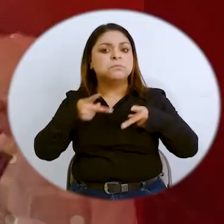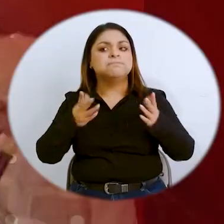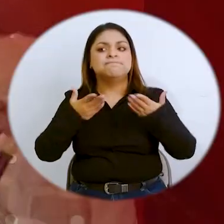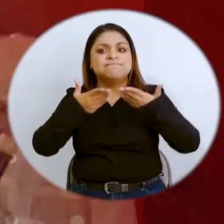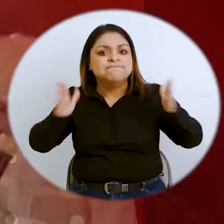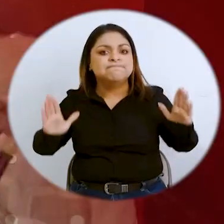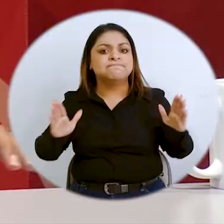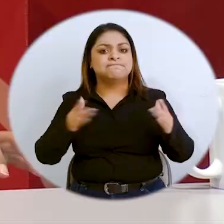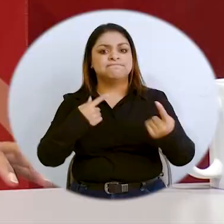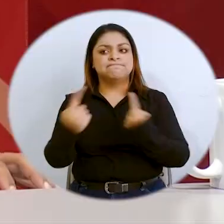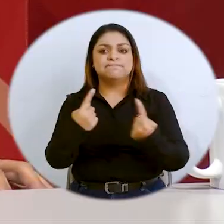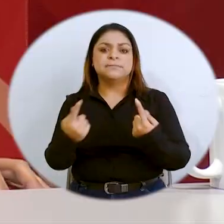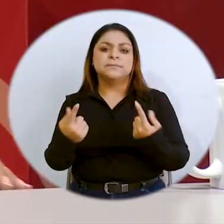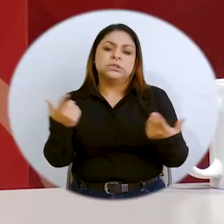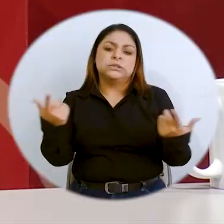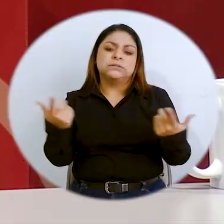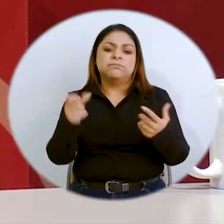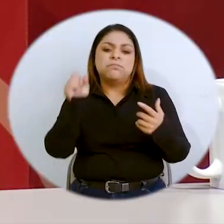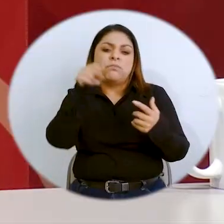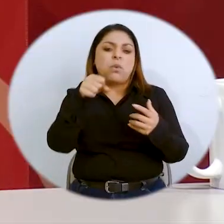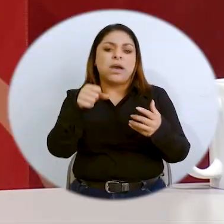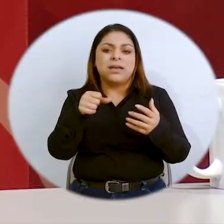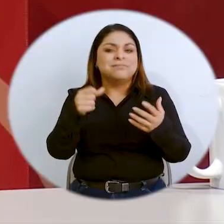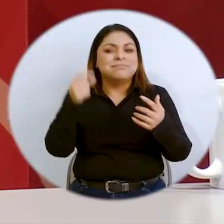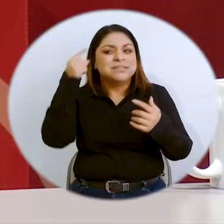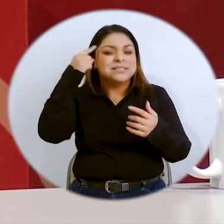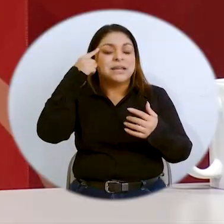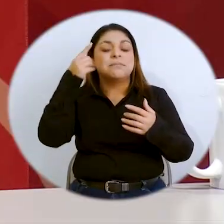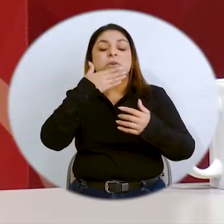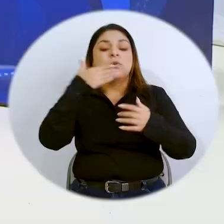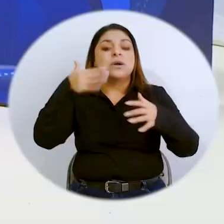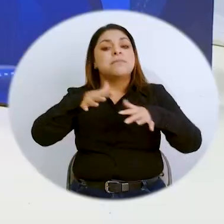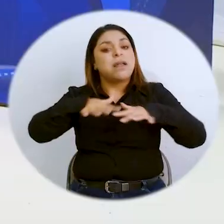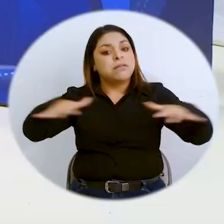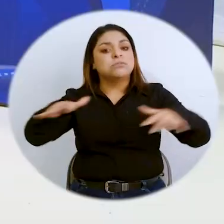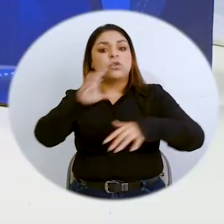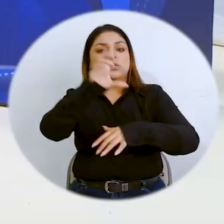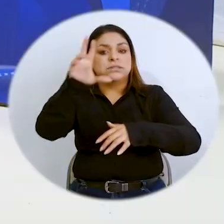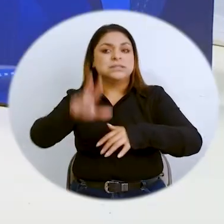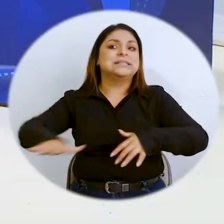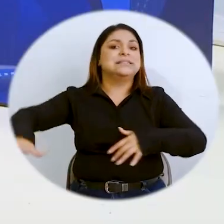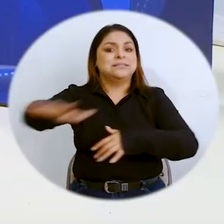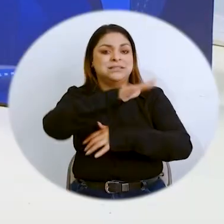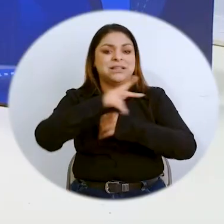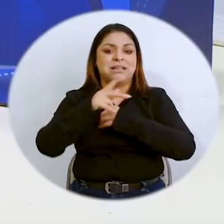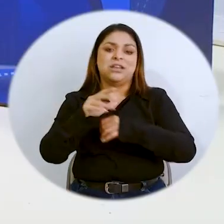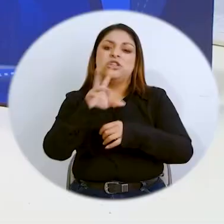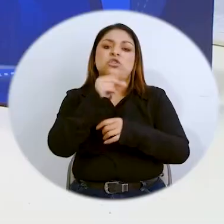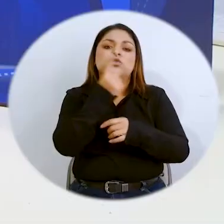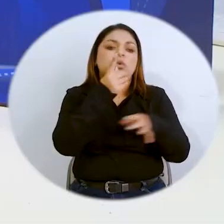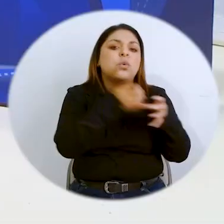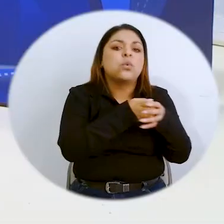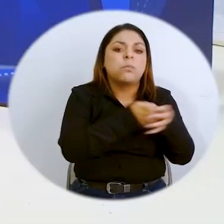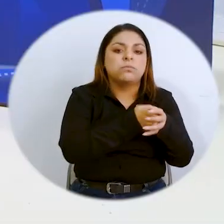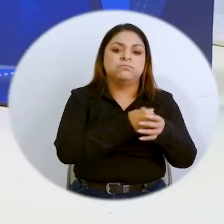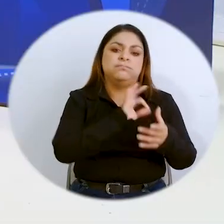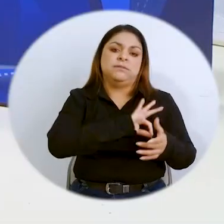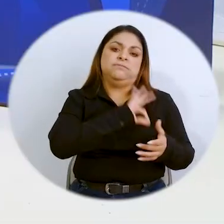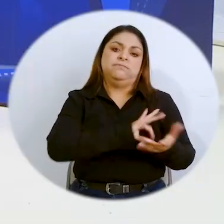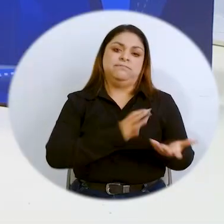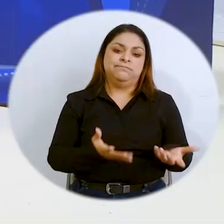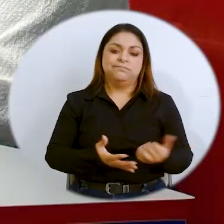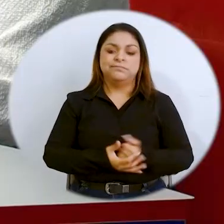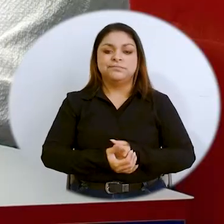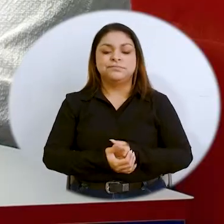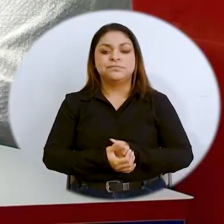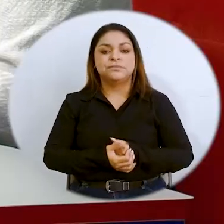la población en general y no para grupos particulares. Yo considero que en el marco ahora del proceso